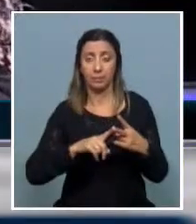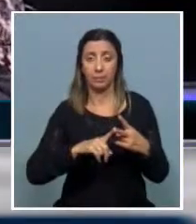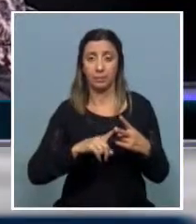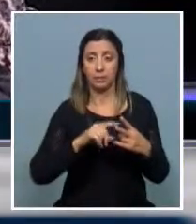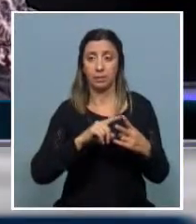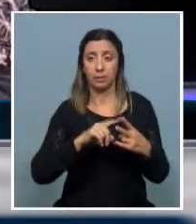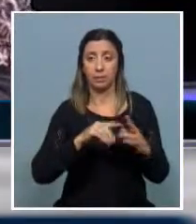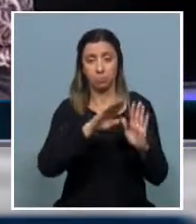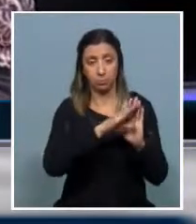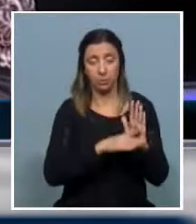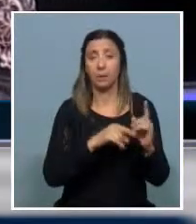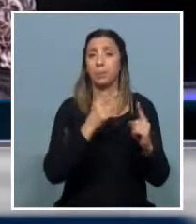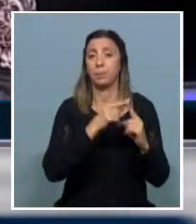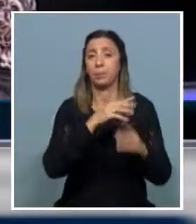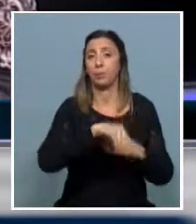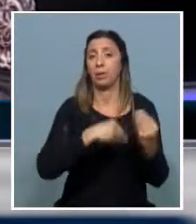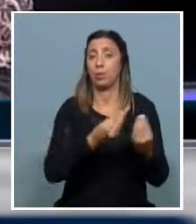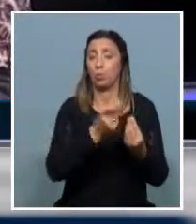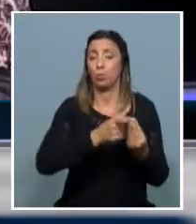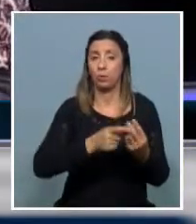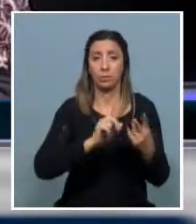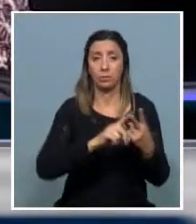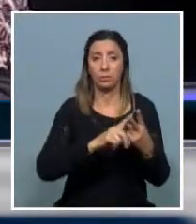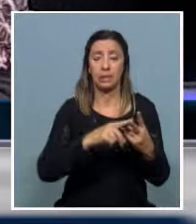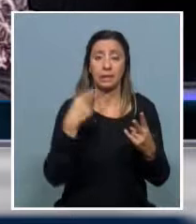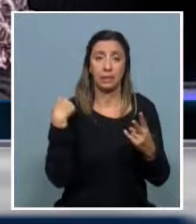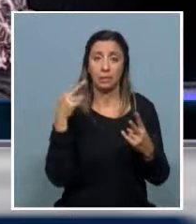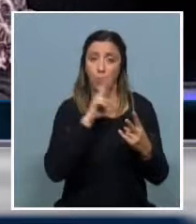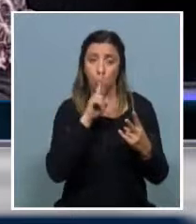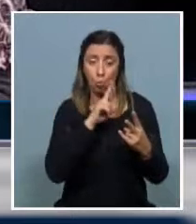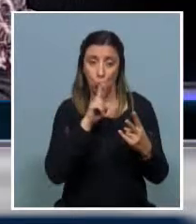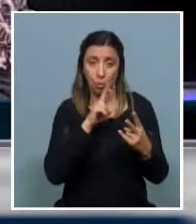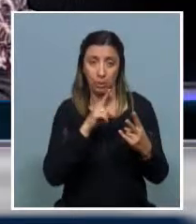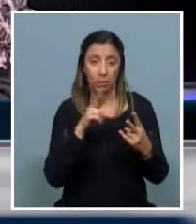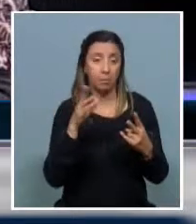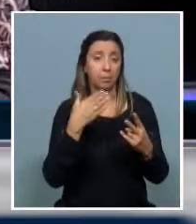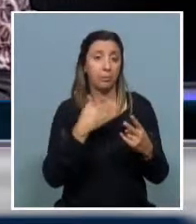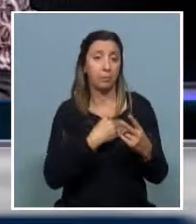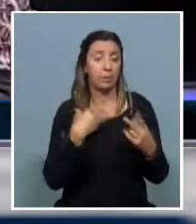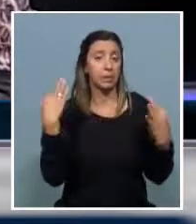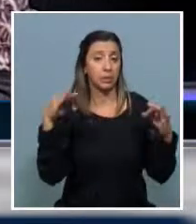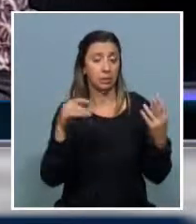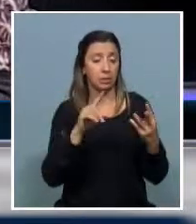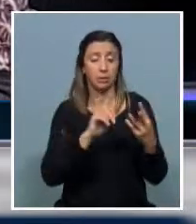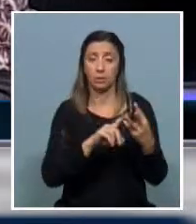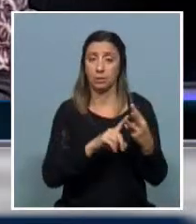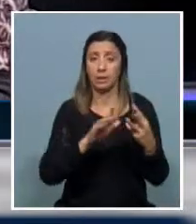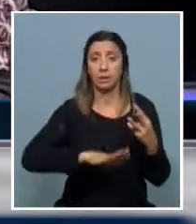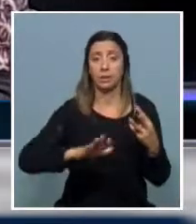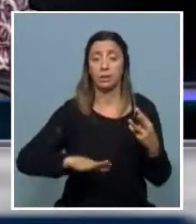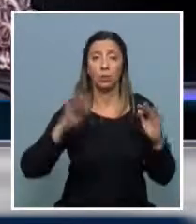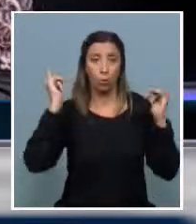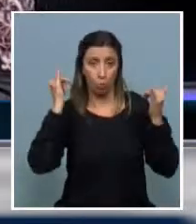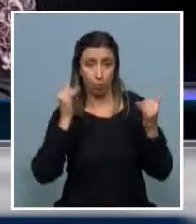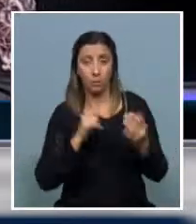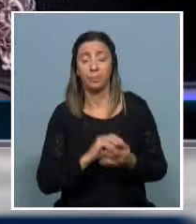esas son las órdenes de prioridades. Primero, familia numerosa. Segundo, jefas de hogar, sea madre soltera. Tercero, dice niñez y